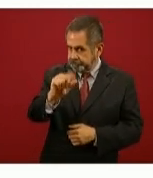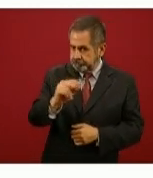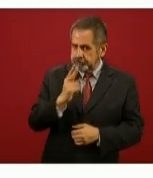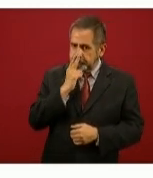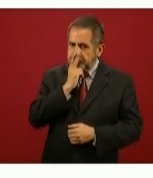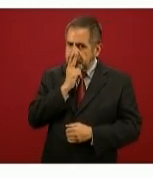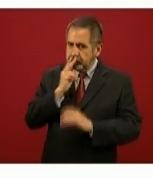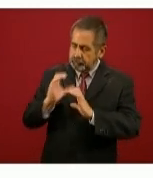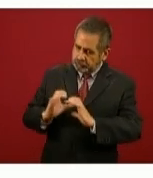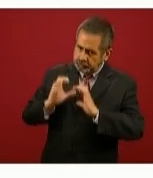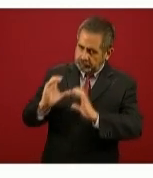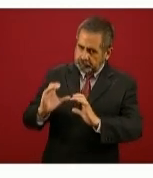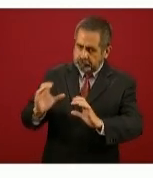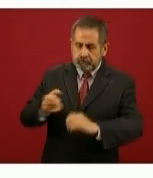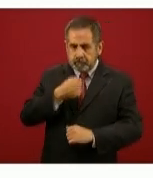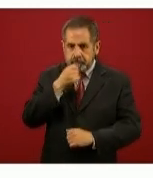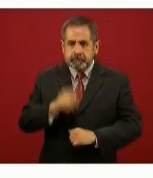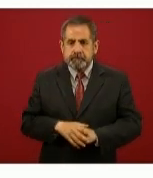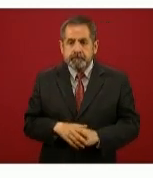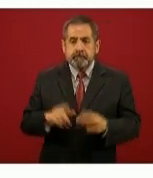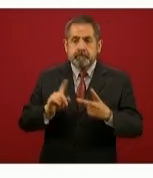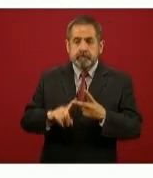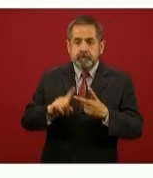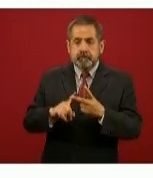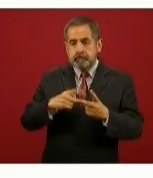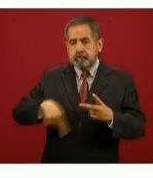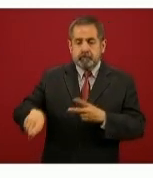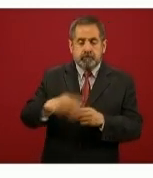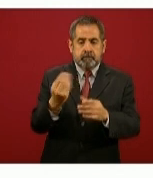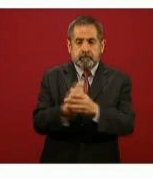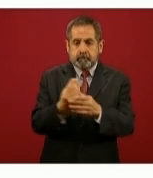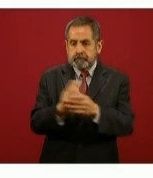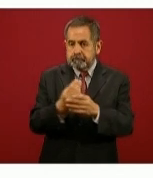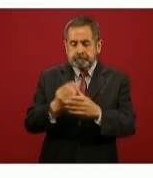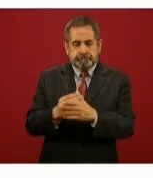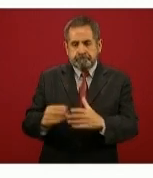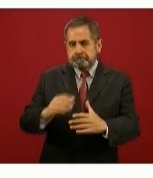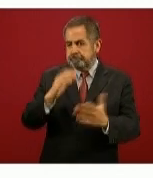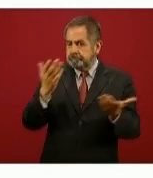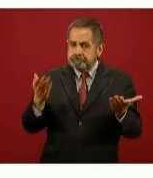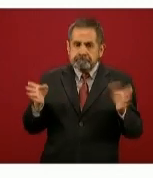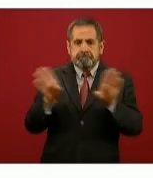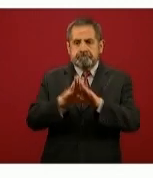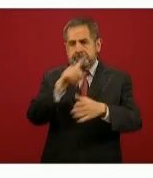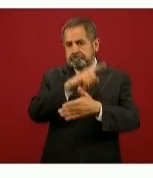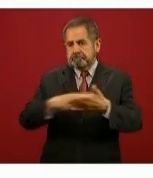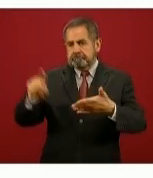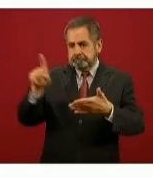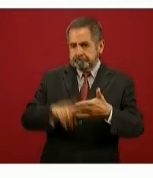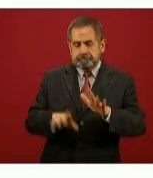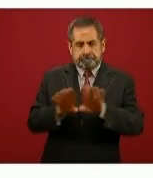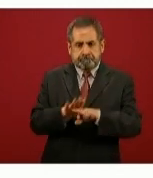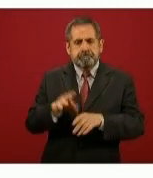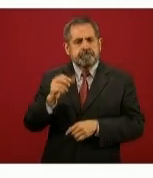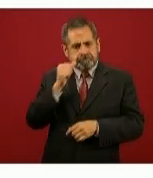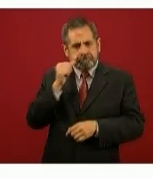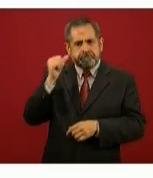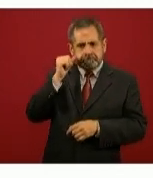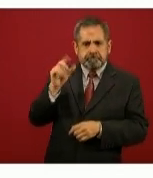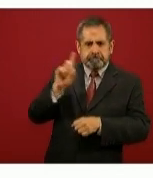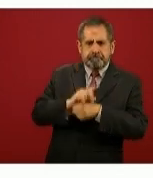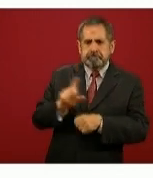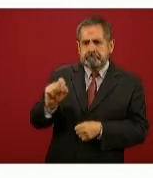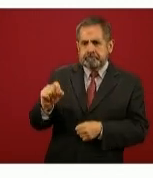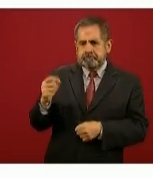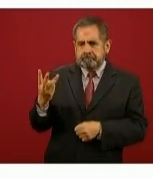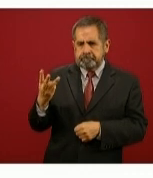de adversidad. Lo segundo es suspender las clases en todo el sistema educativo nacional. Esto ya desde ayer,